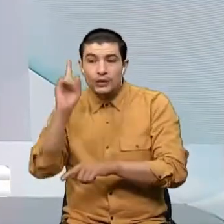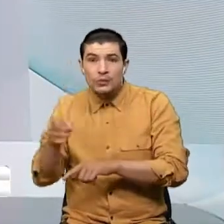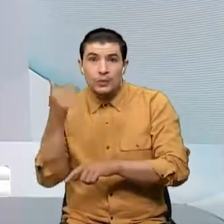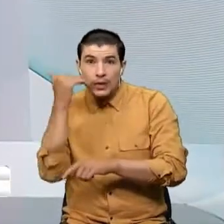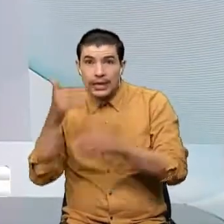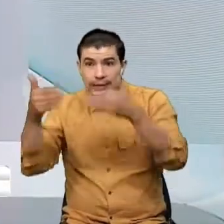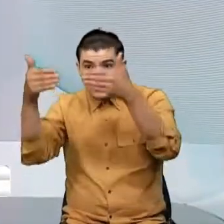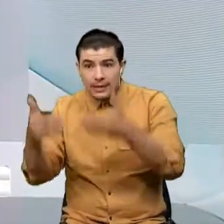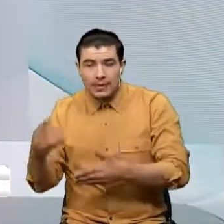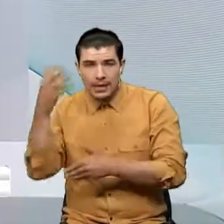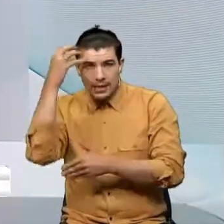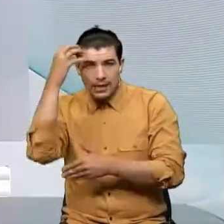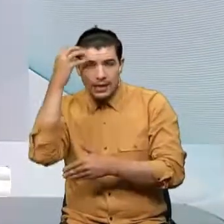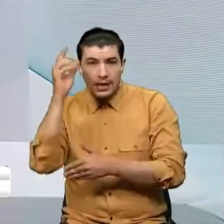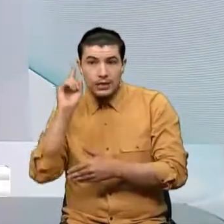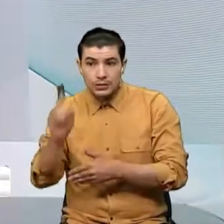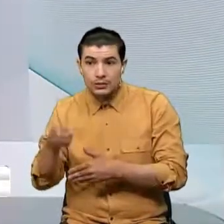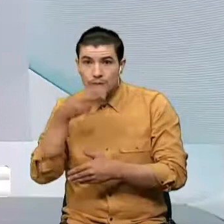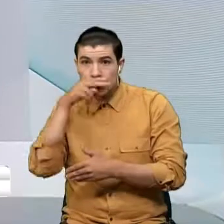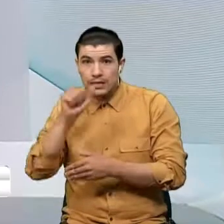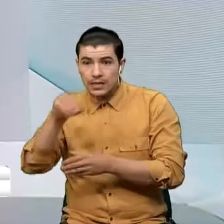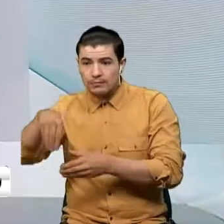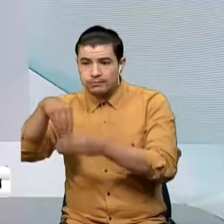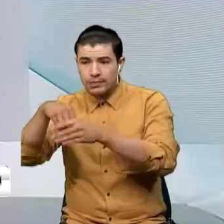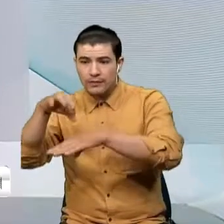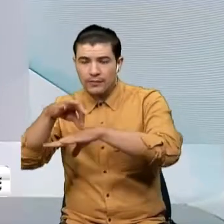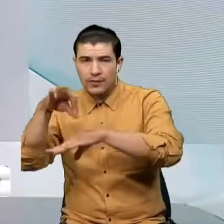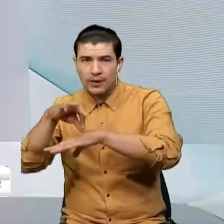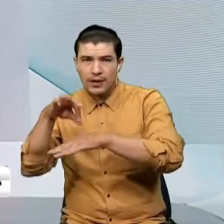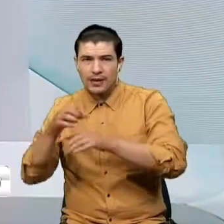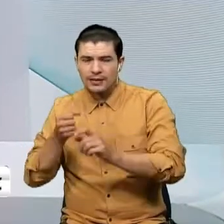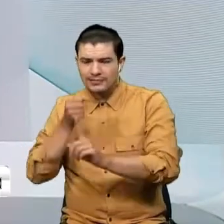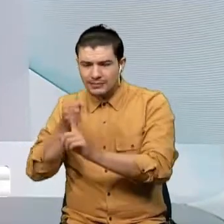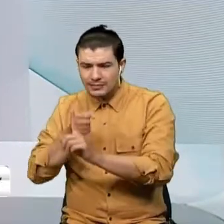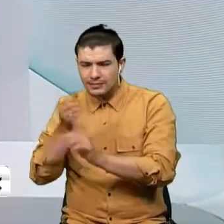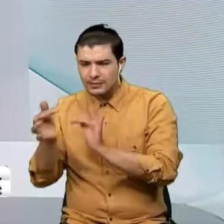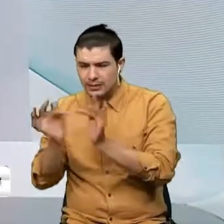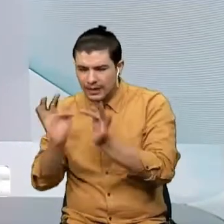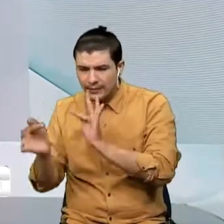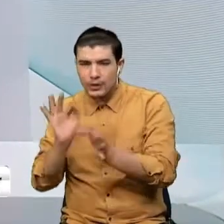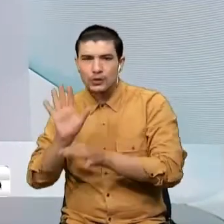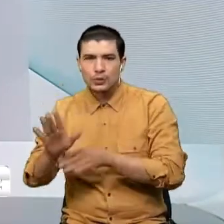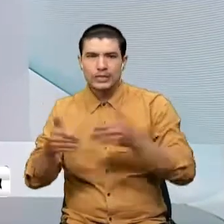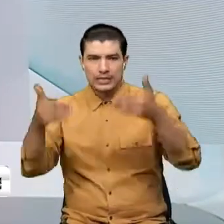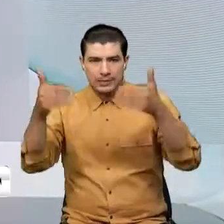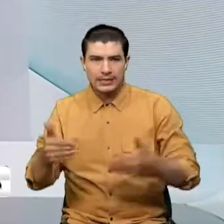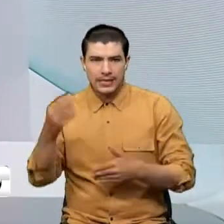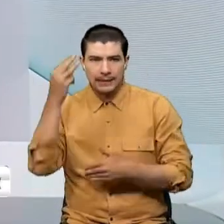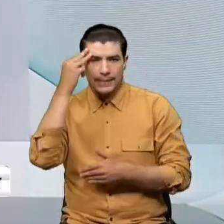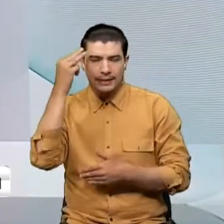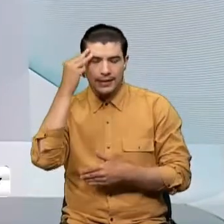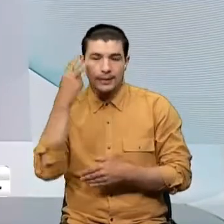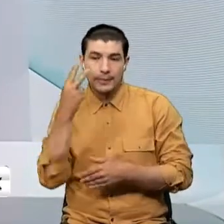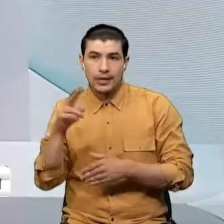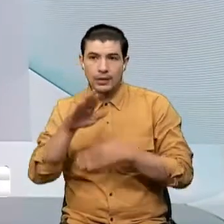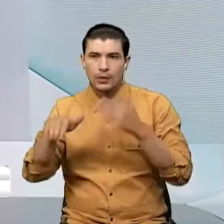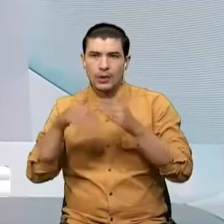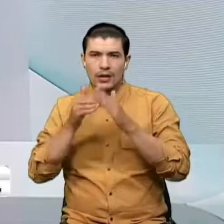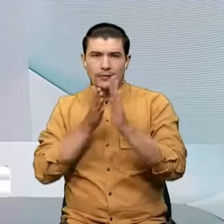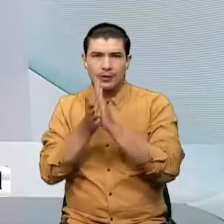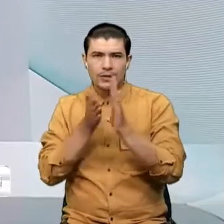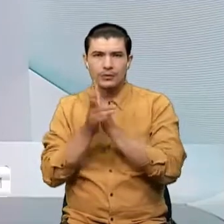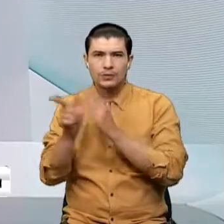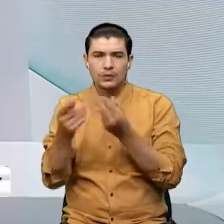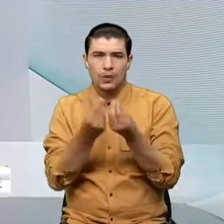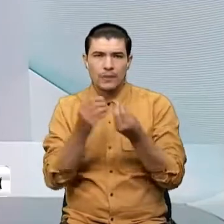la niña estaba interna en la fundación tratando una discapacidad mental nos conectamos a esta hora con richard brooks que nos tienen detalles de